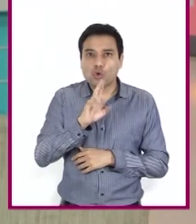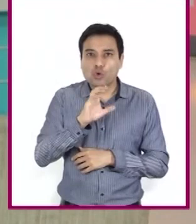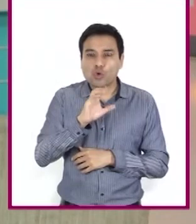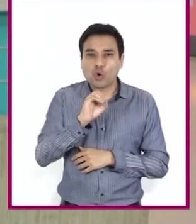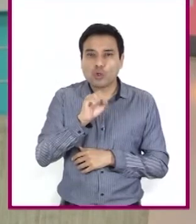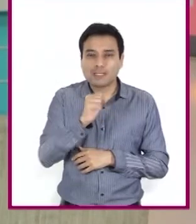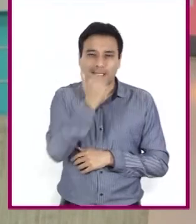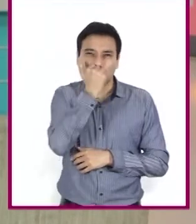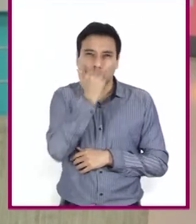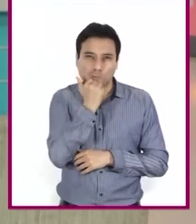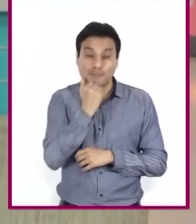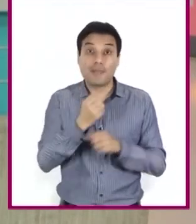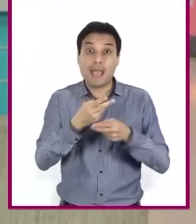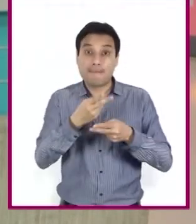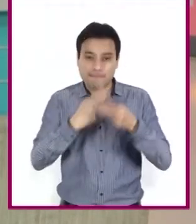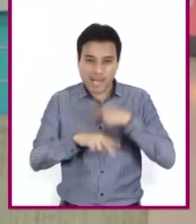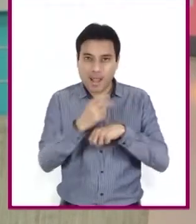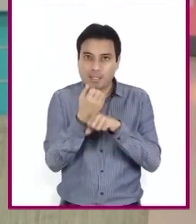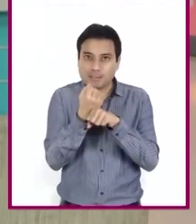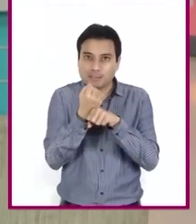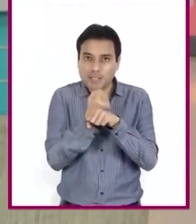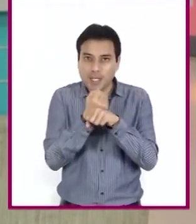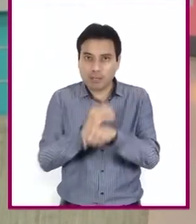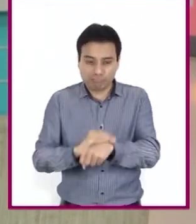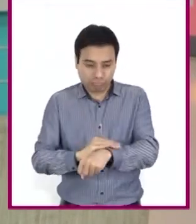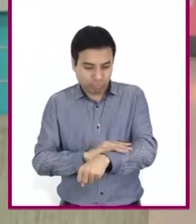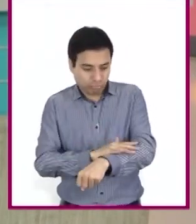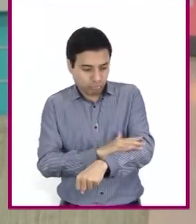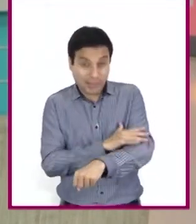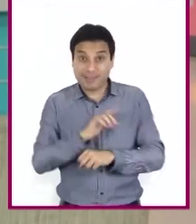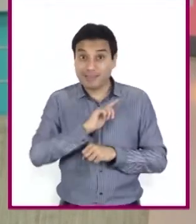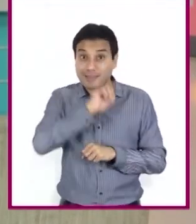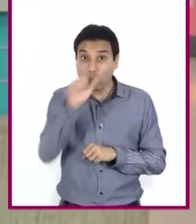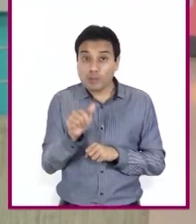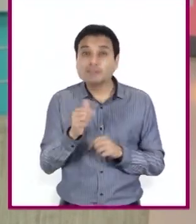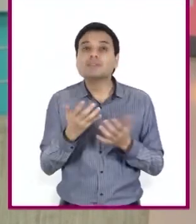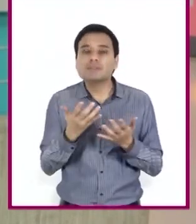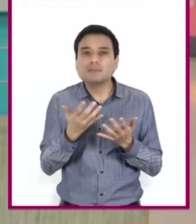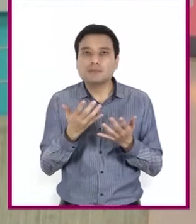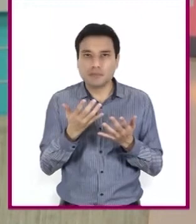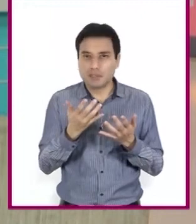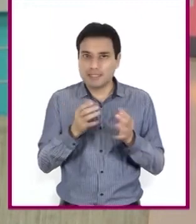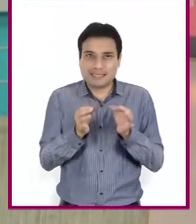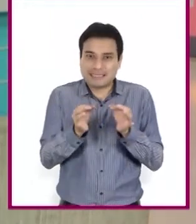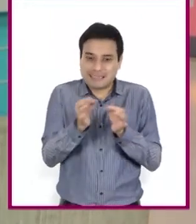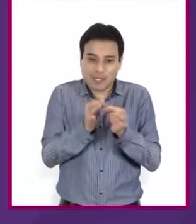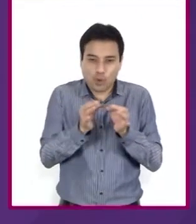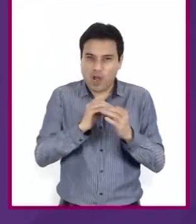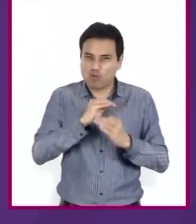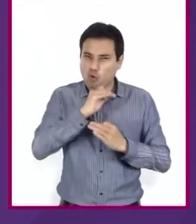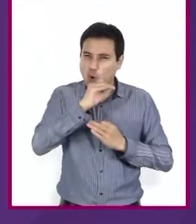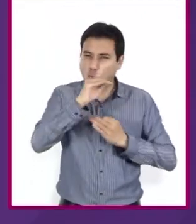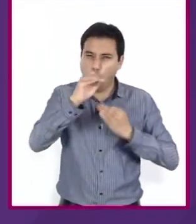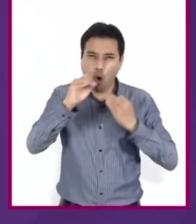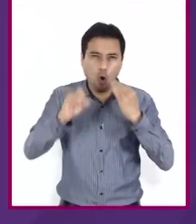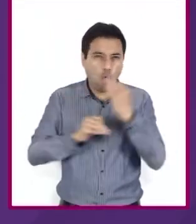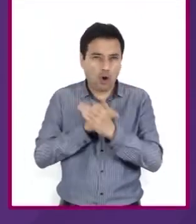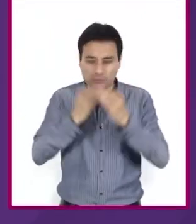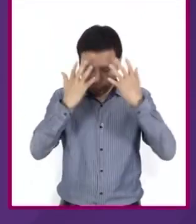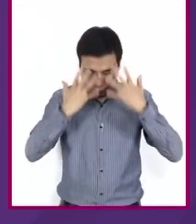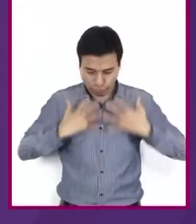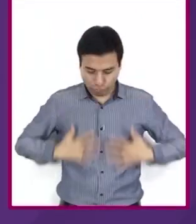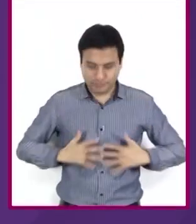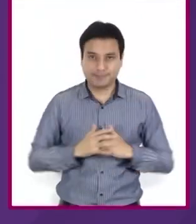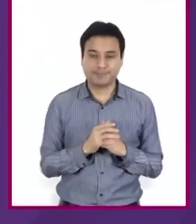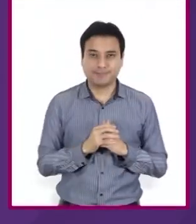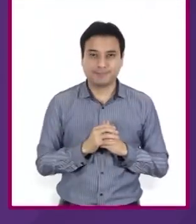pasa al torrente sanguíneo para ser transportada por todas las células de nuestro cuerpo. Lo que